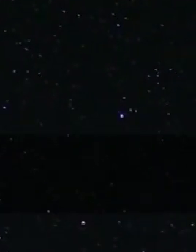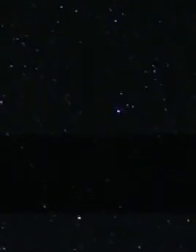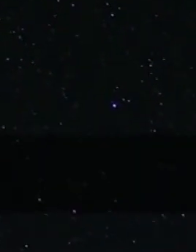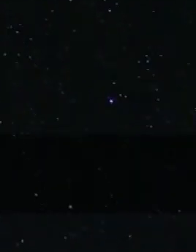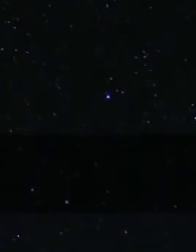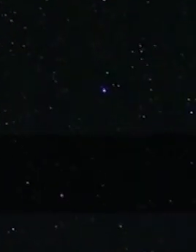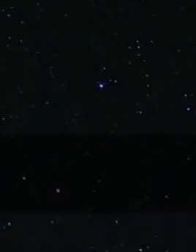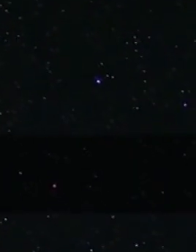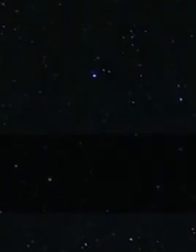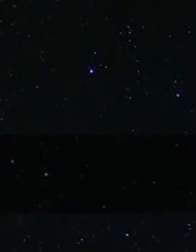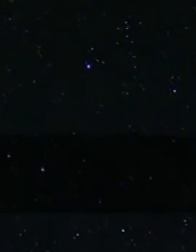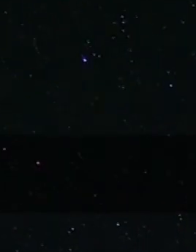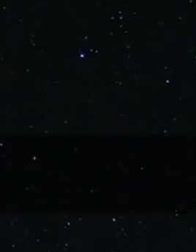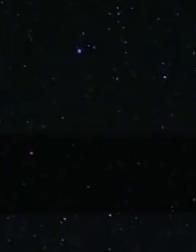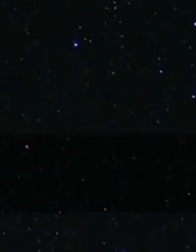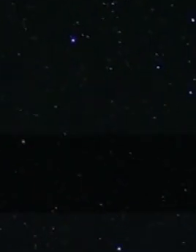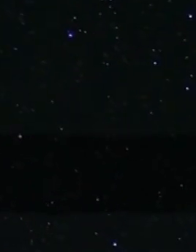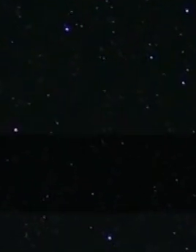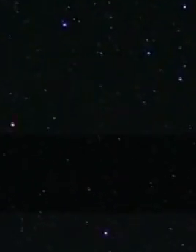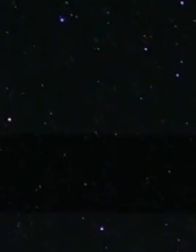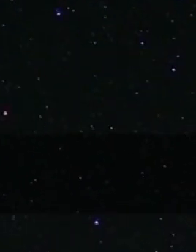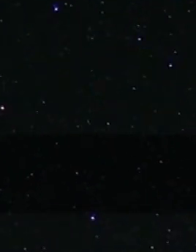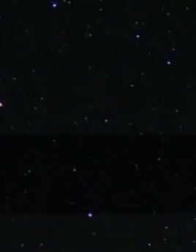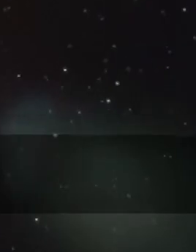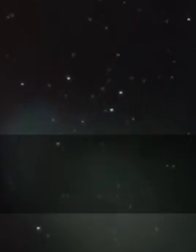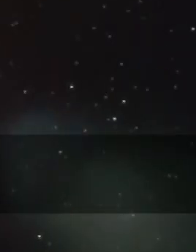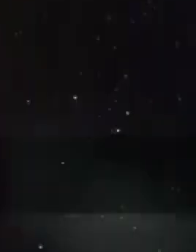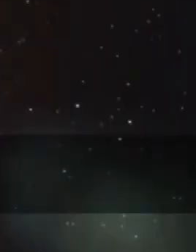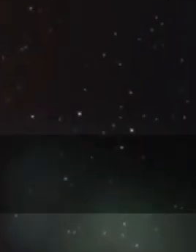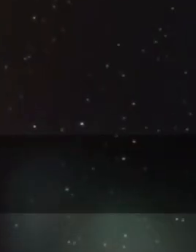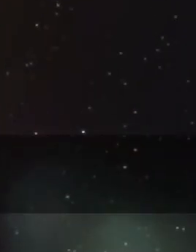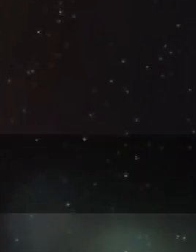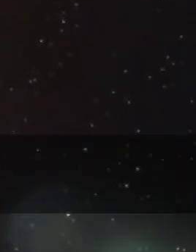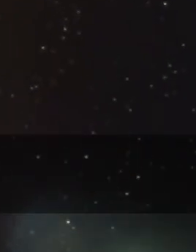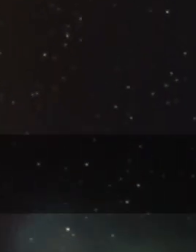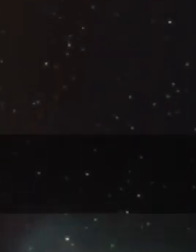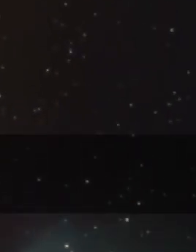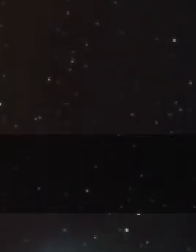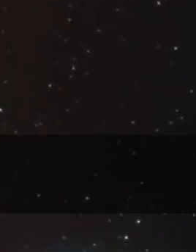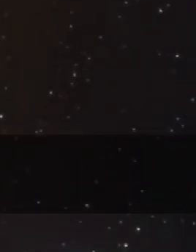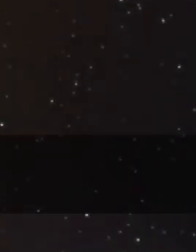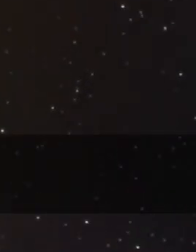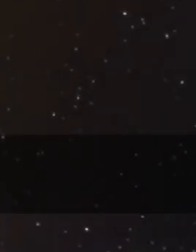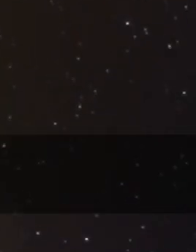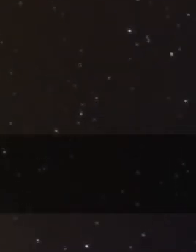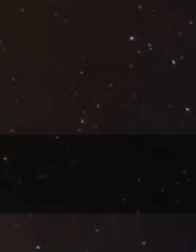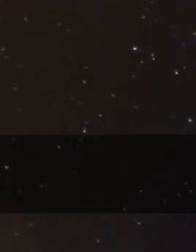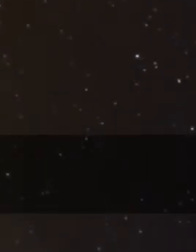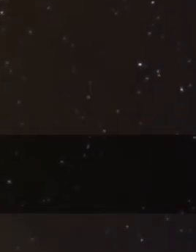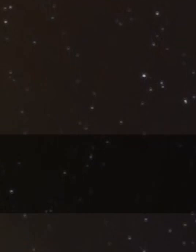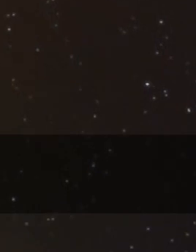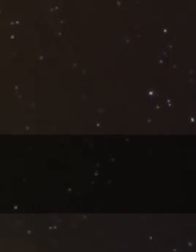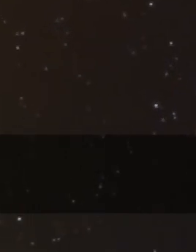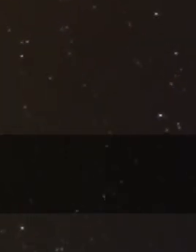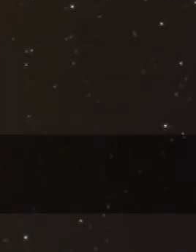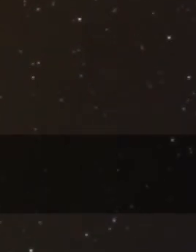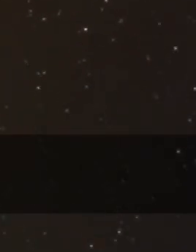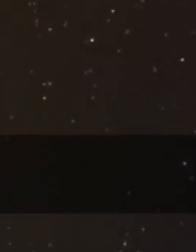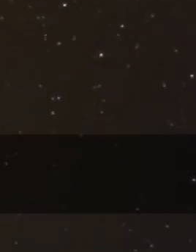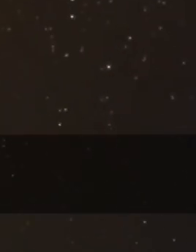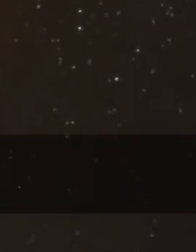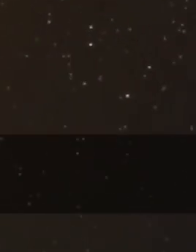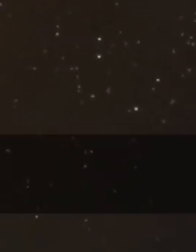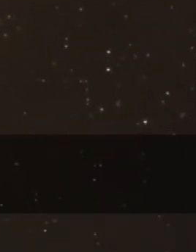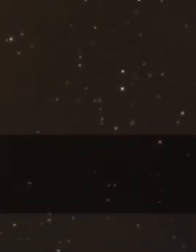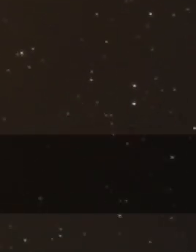Astronomers using ESO's HARPS instrument in 2010 discovered a planetary system containing at least 5 planets